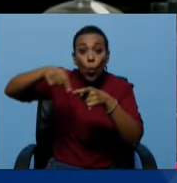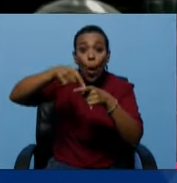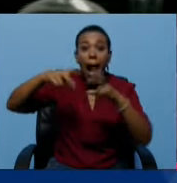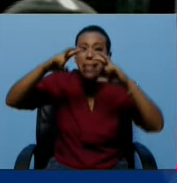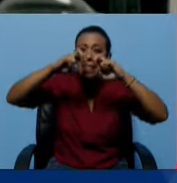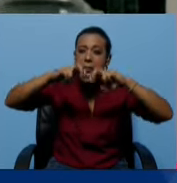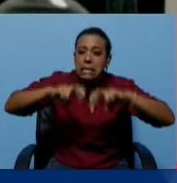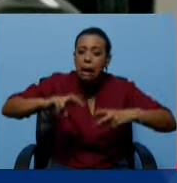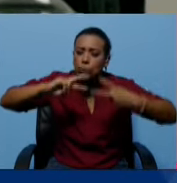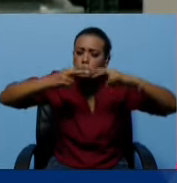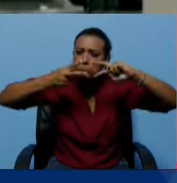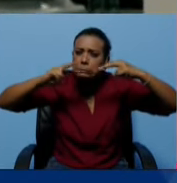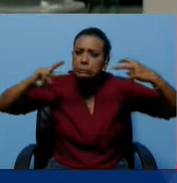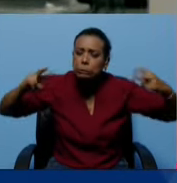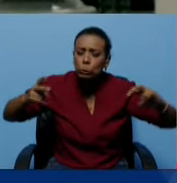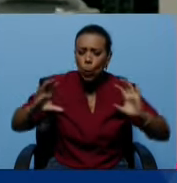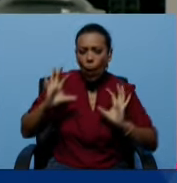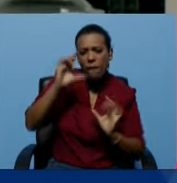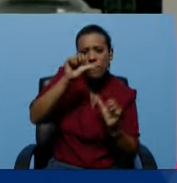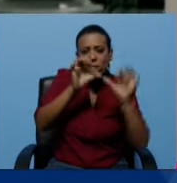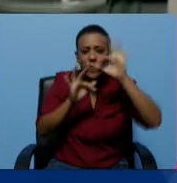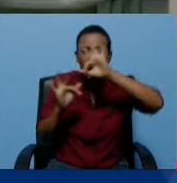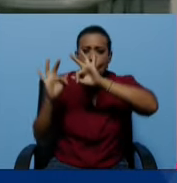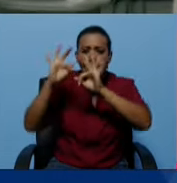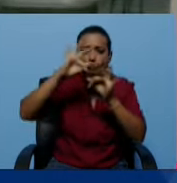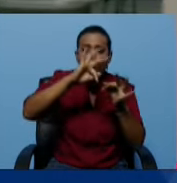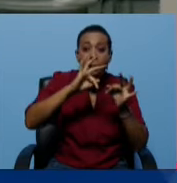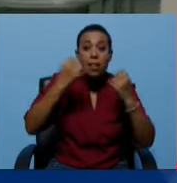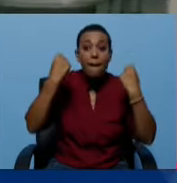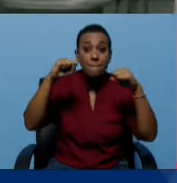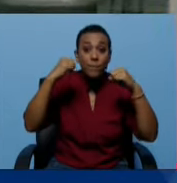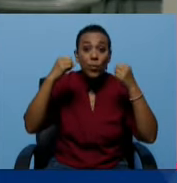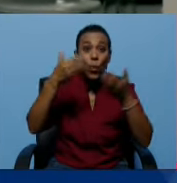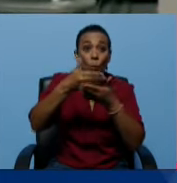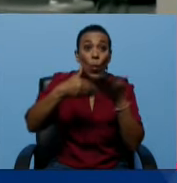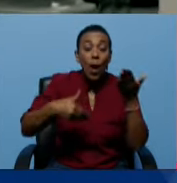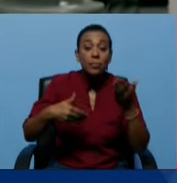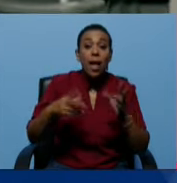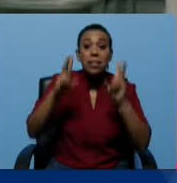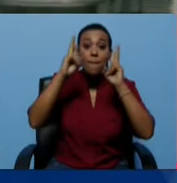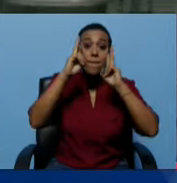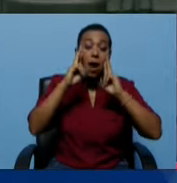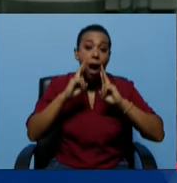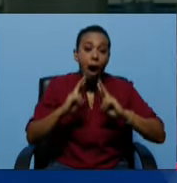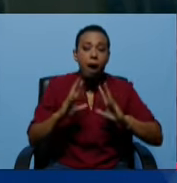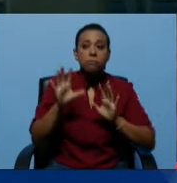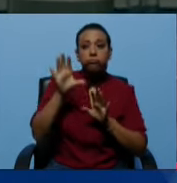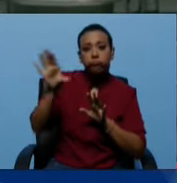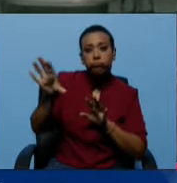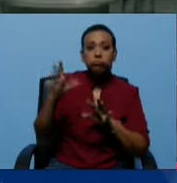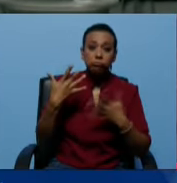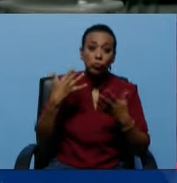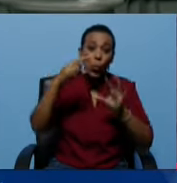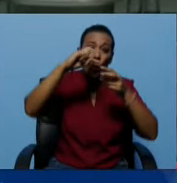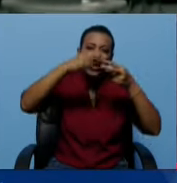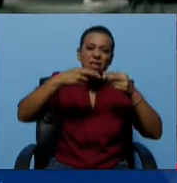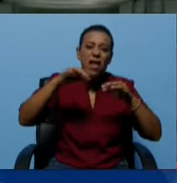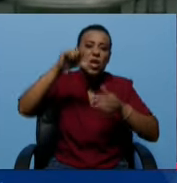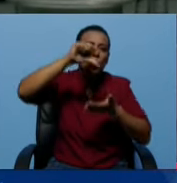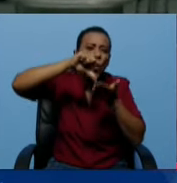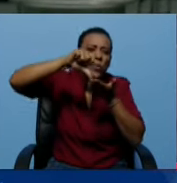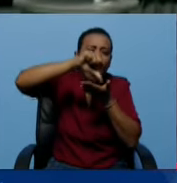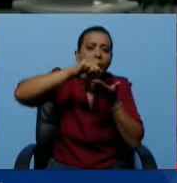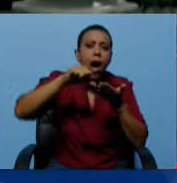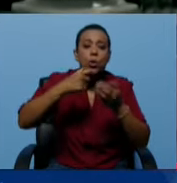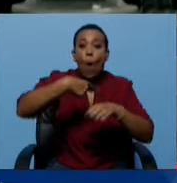analizadas acá en el laboratorio de físico-químico. Entre los ensayos están los de pureza, contenido de